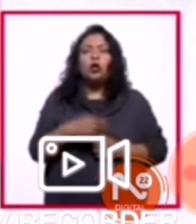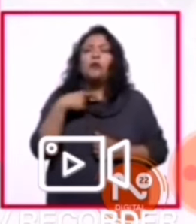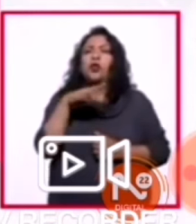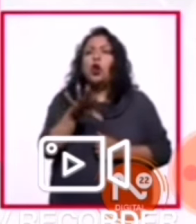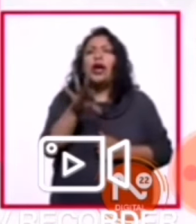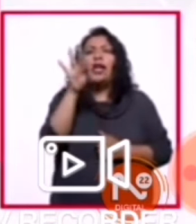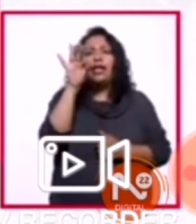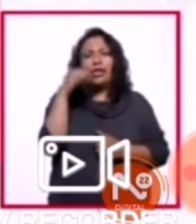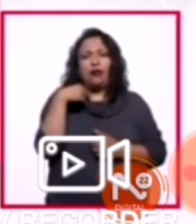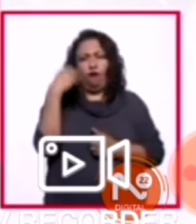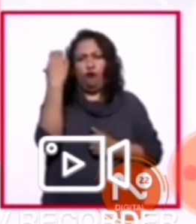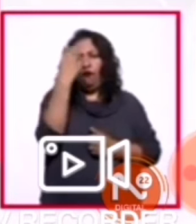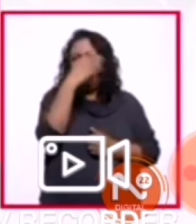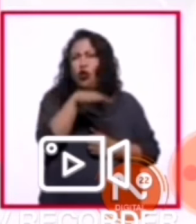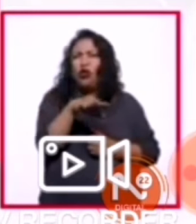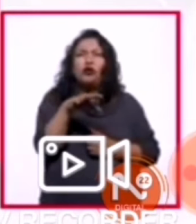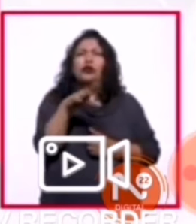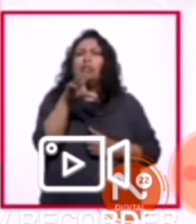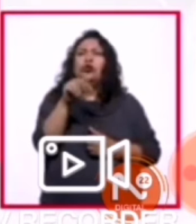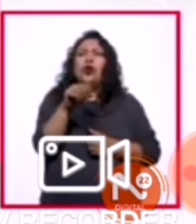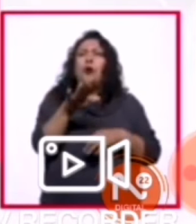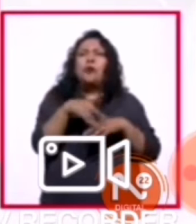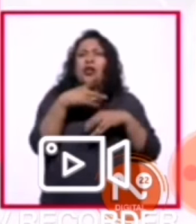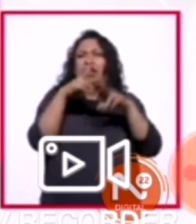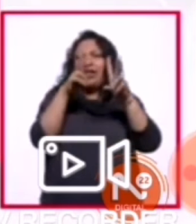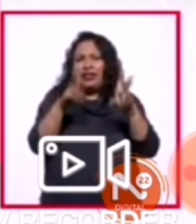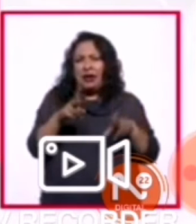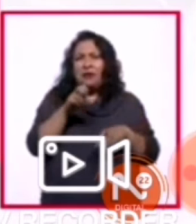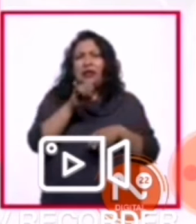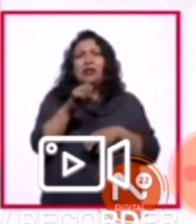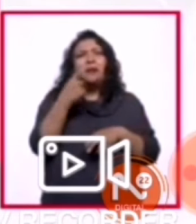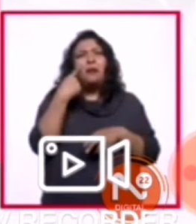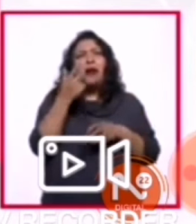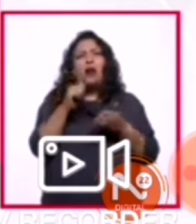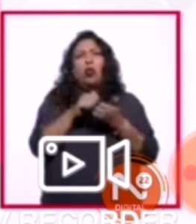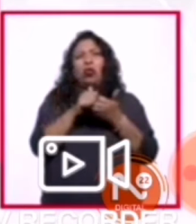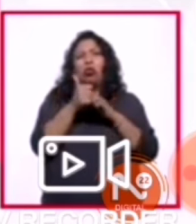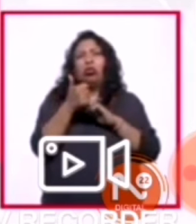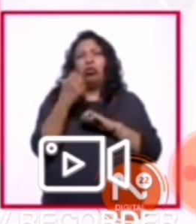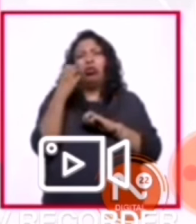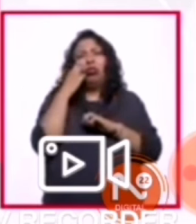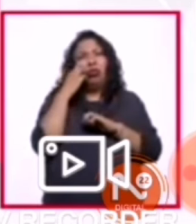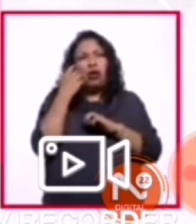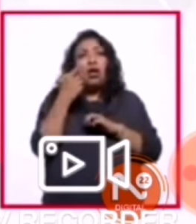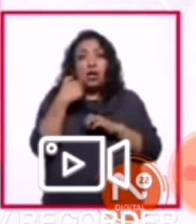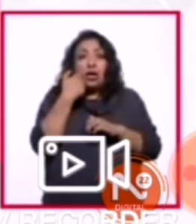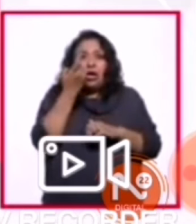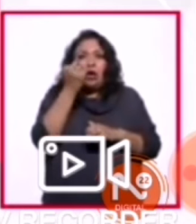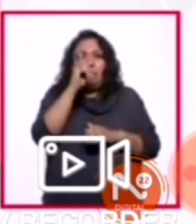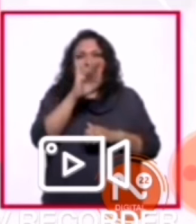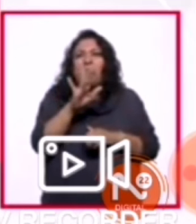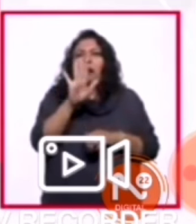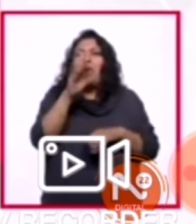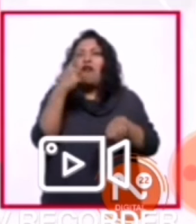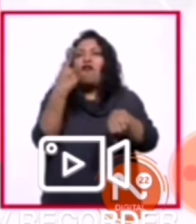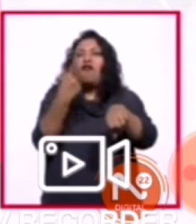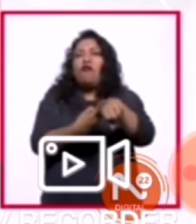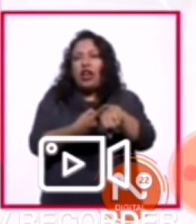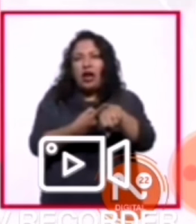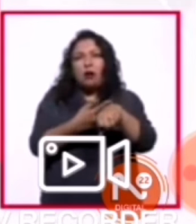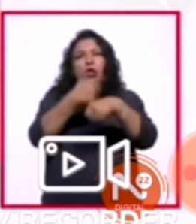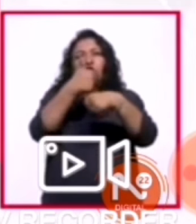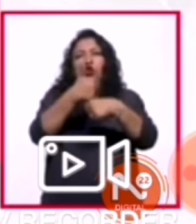Elegí fotografías no tanto por la temática como por su estado de deterioro. A mí me interesaban imágenes enfermas, ¿no?